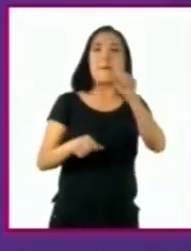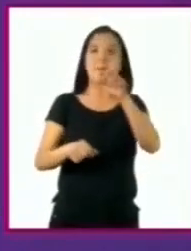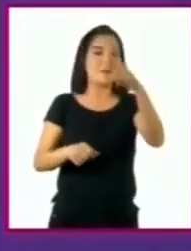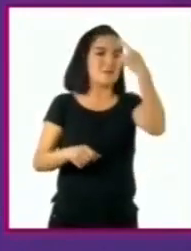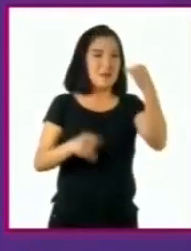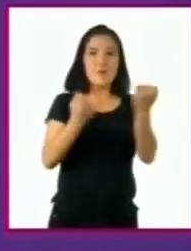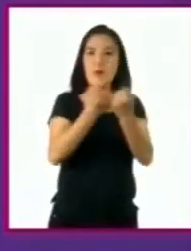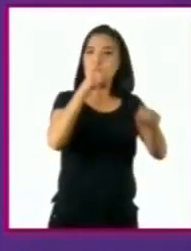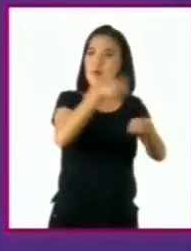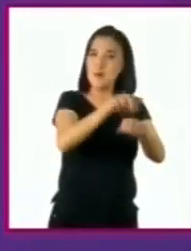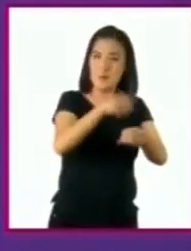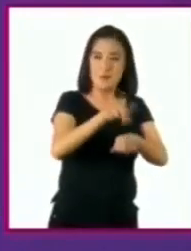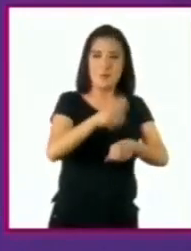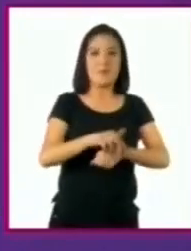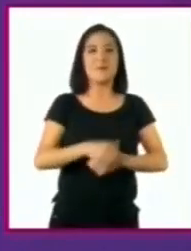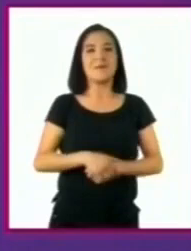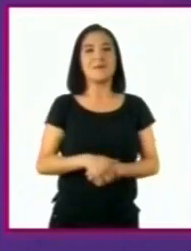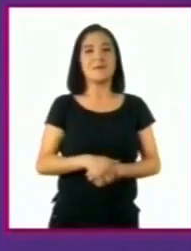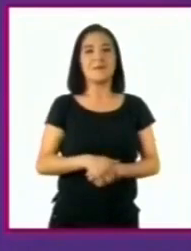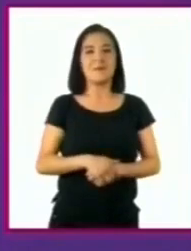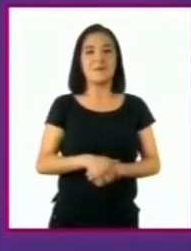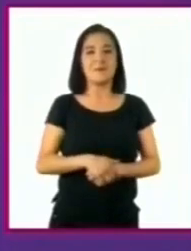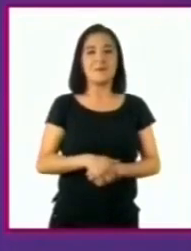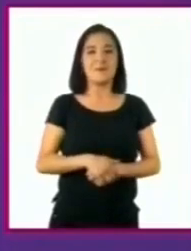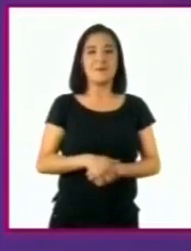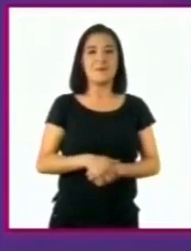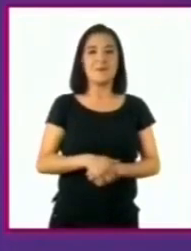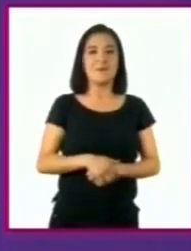de proporcionalidad.